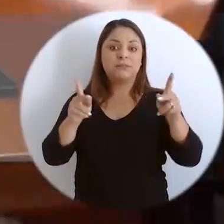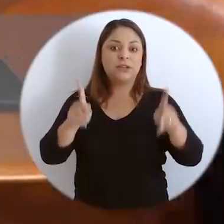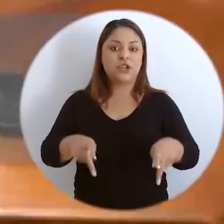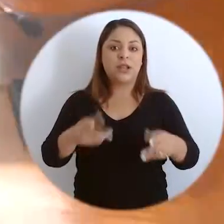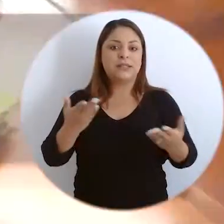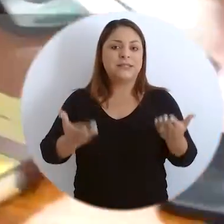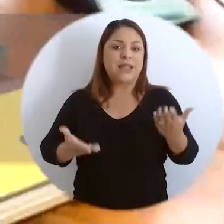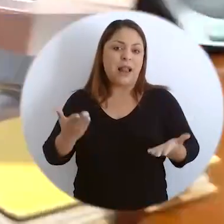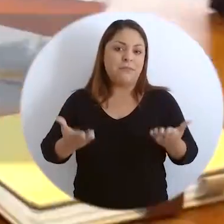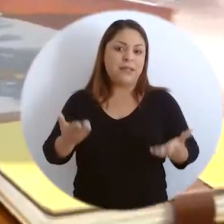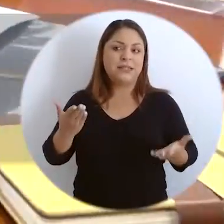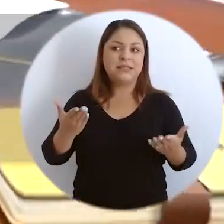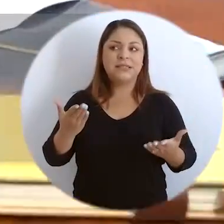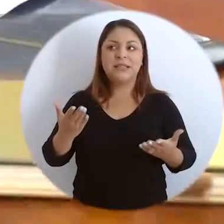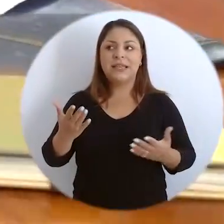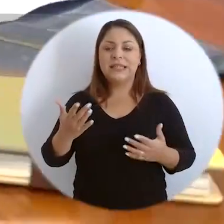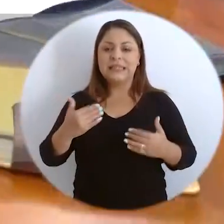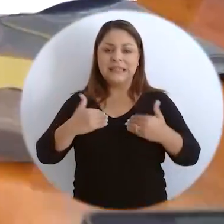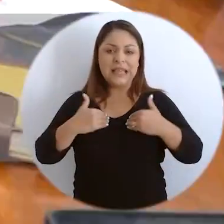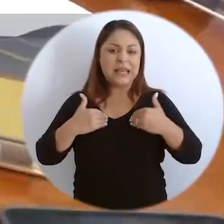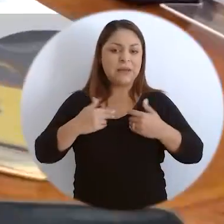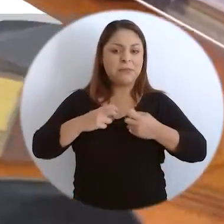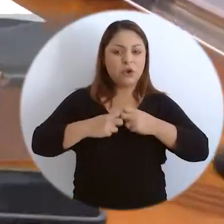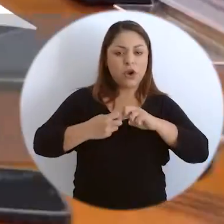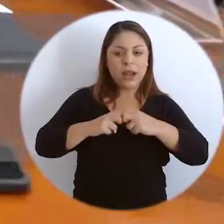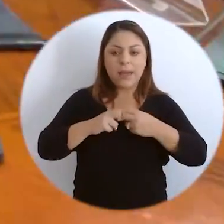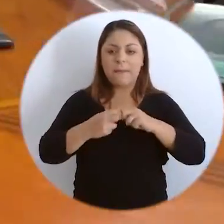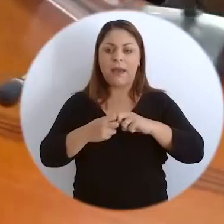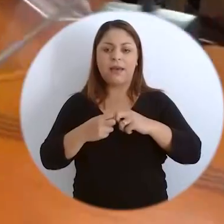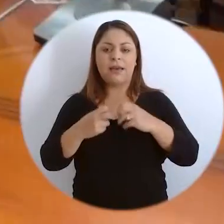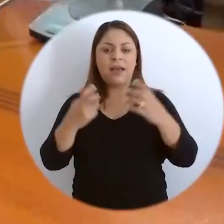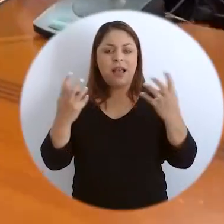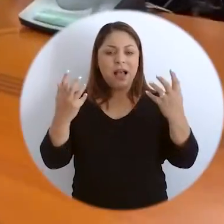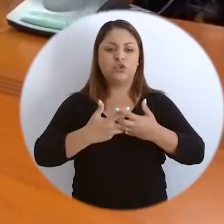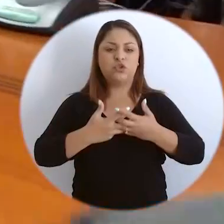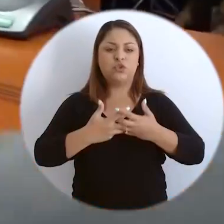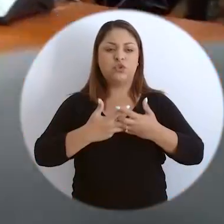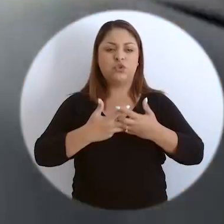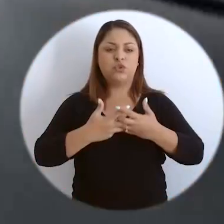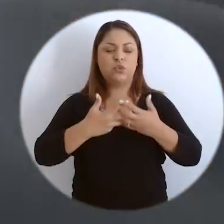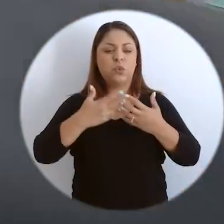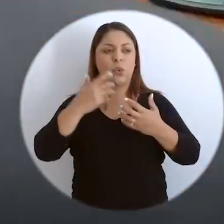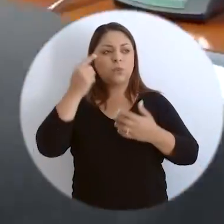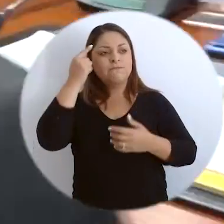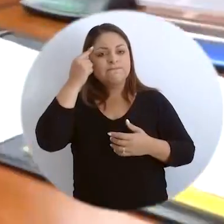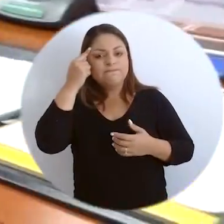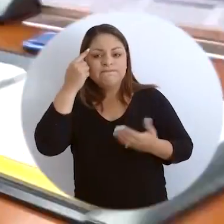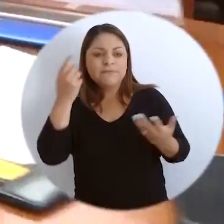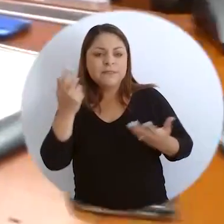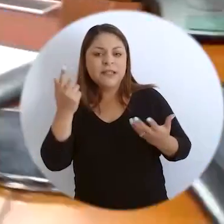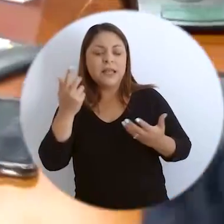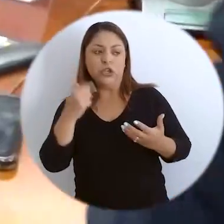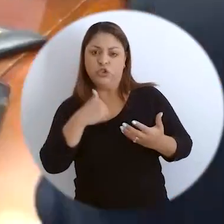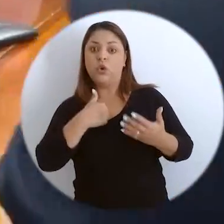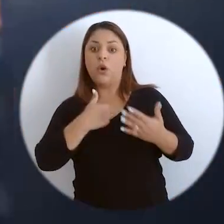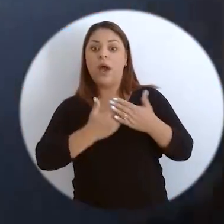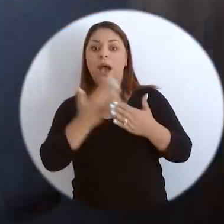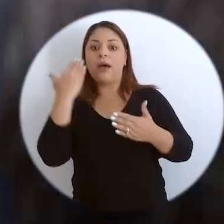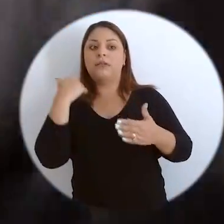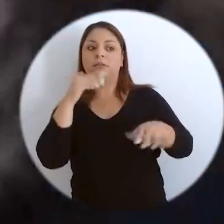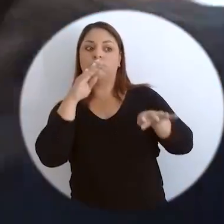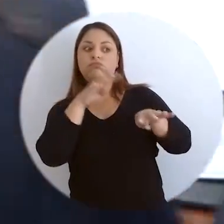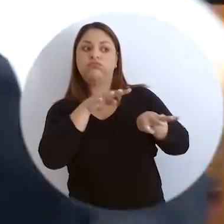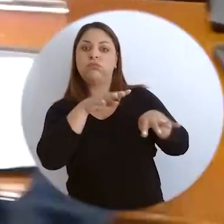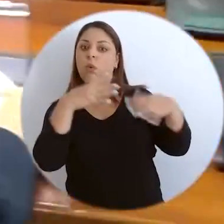permite que su gobierno genere acciones efectivas o eficientes para resolver problemas. Y al final de cuentas la población